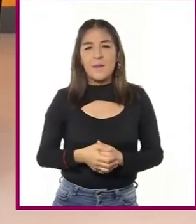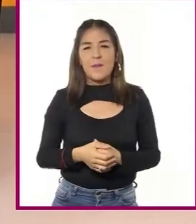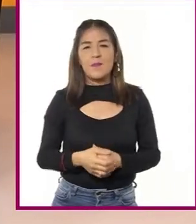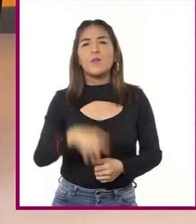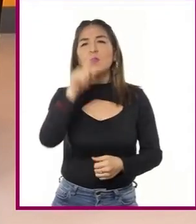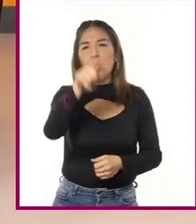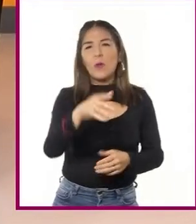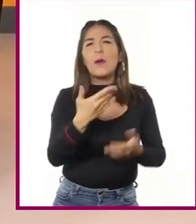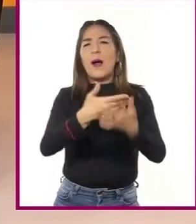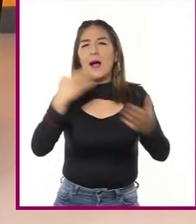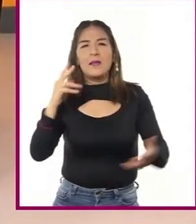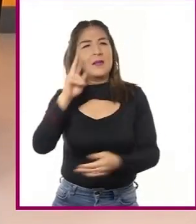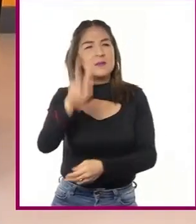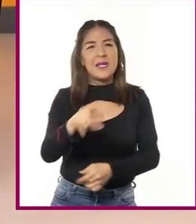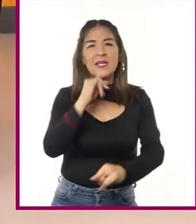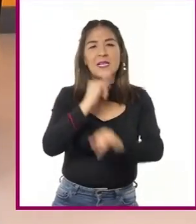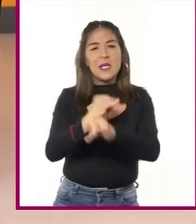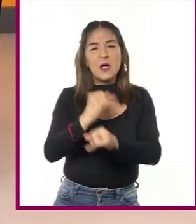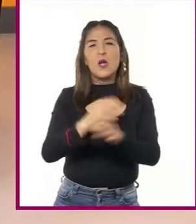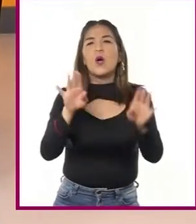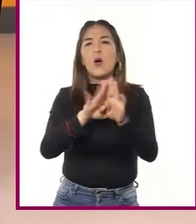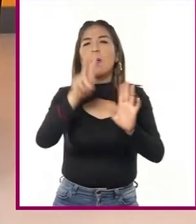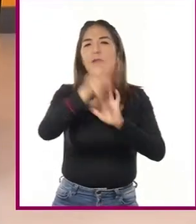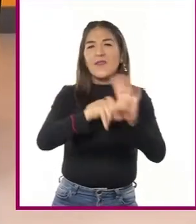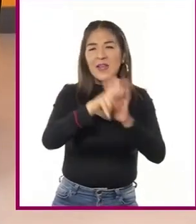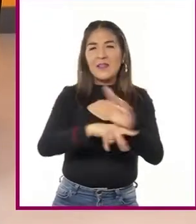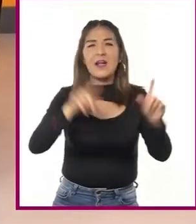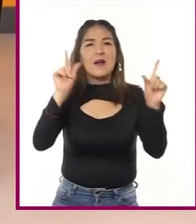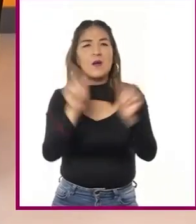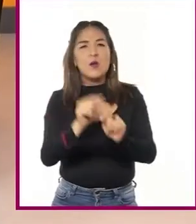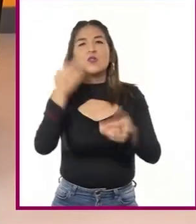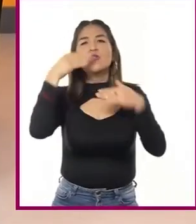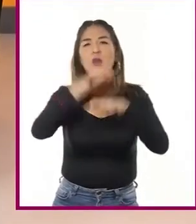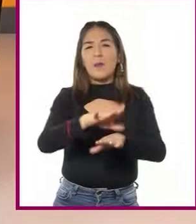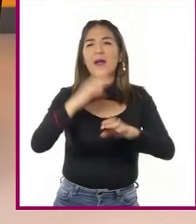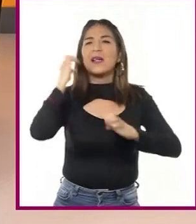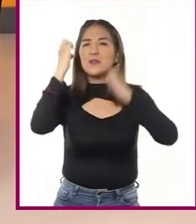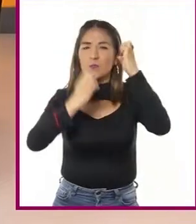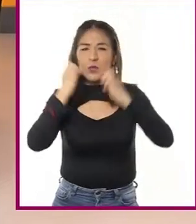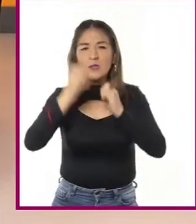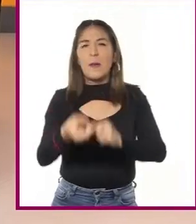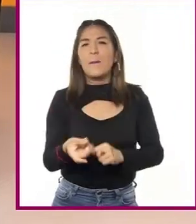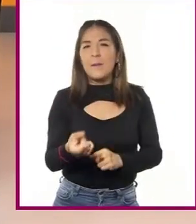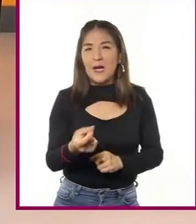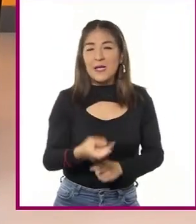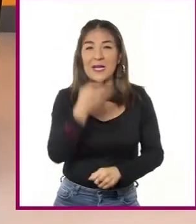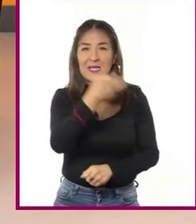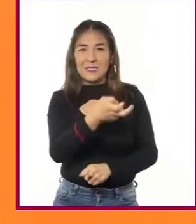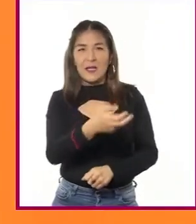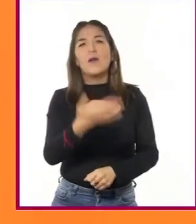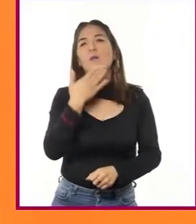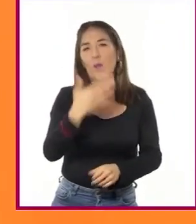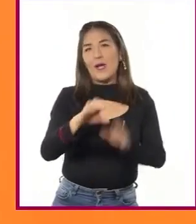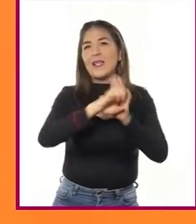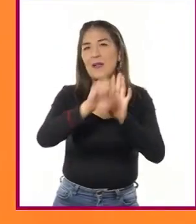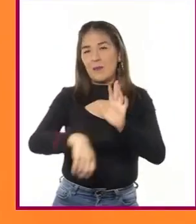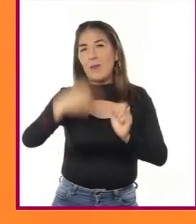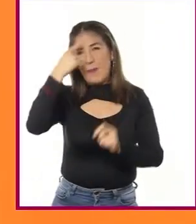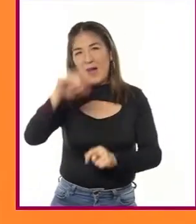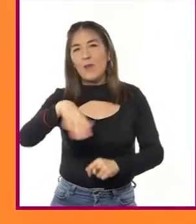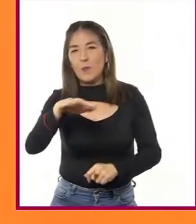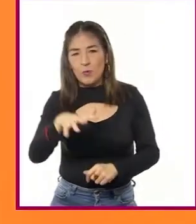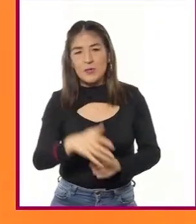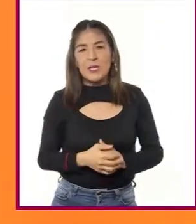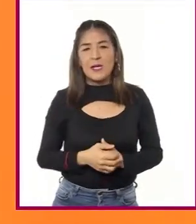han visto en la internet documentales sobre exposiciones caninas? Pues ese es un buen ejemplo.